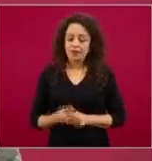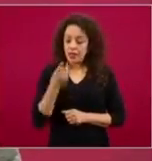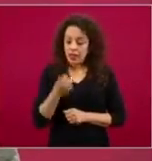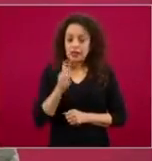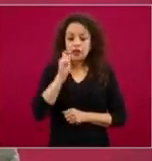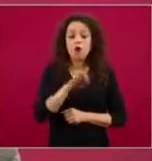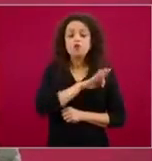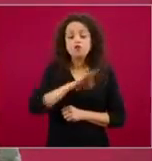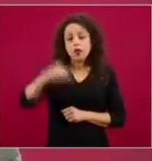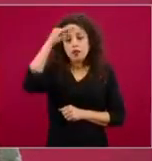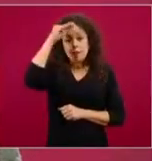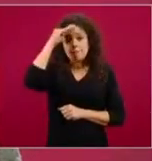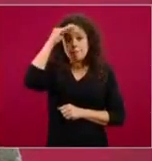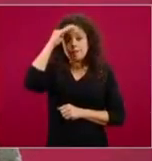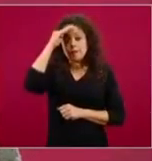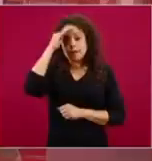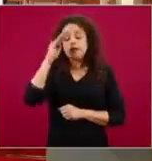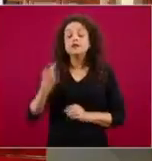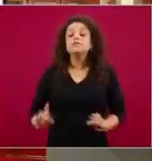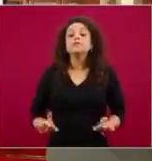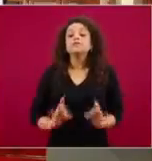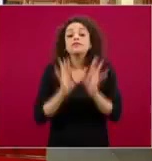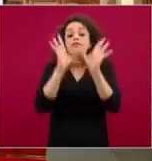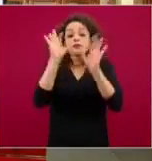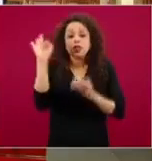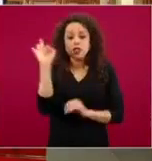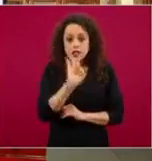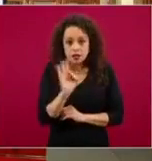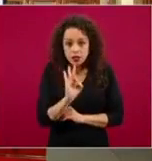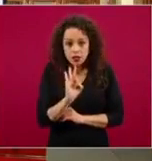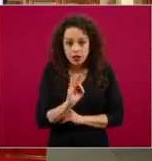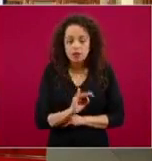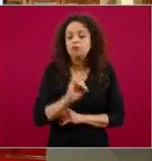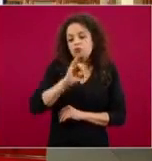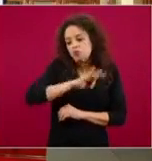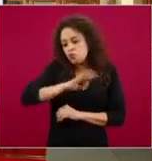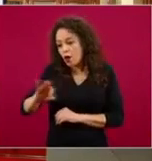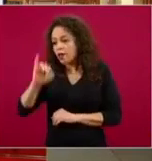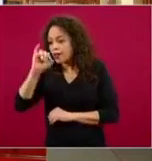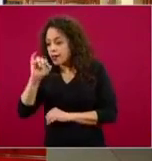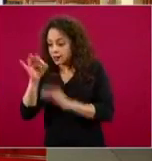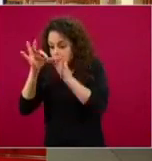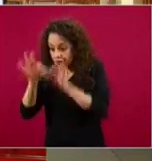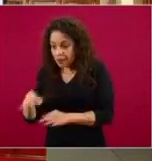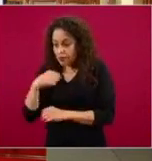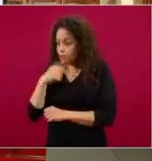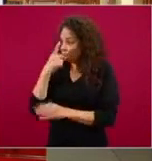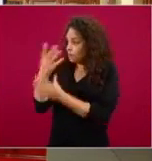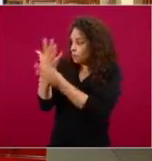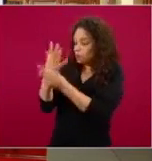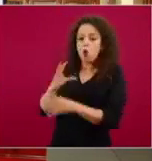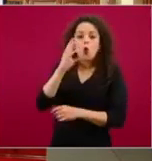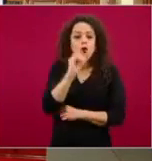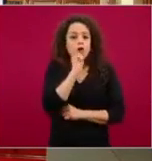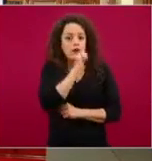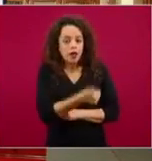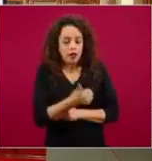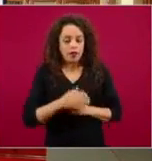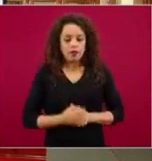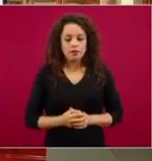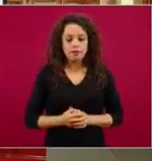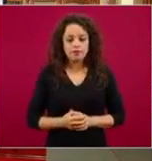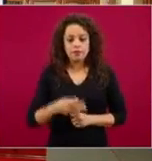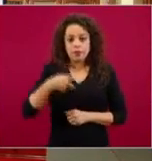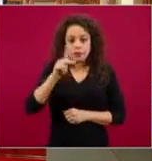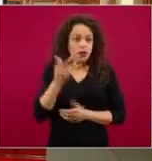y dependiendo de lo que ocurra, puede o no concretarse. Aquí apelo a su memoria, a la de ustedes aquí, a la de